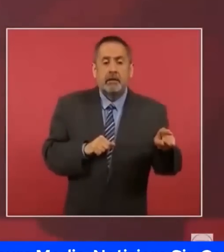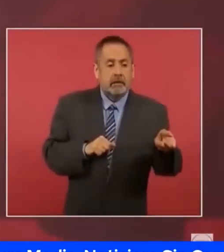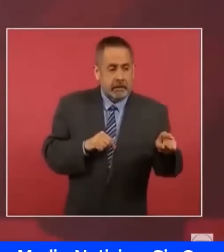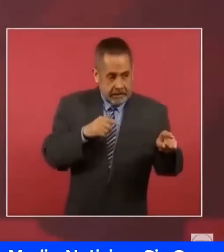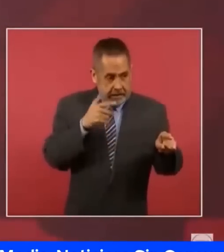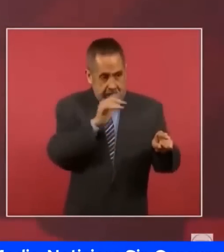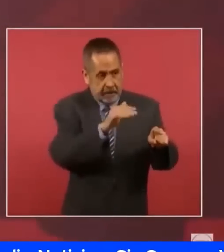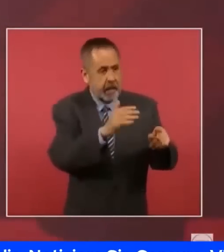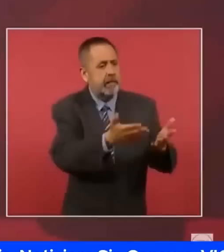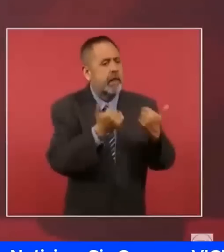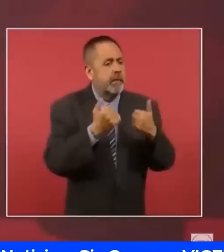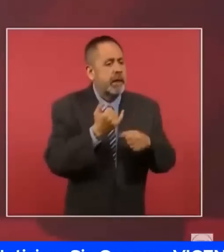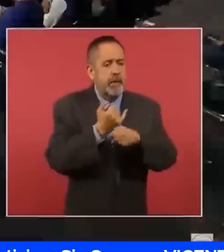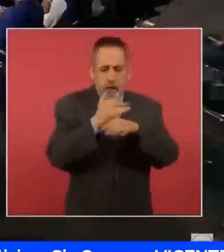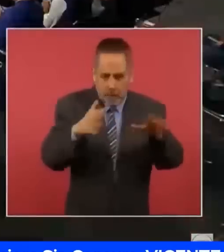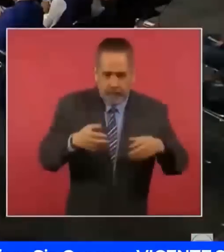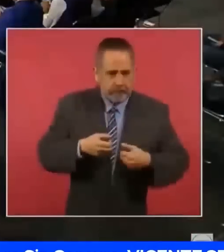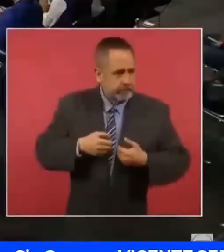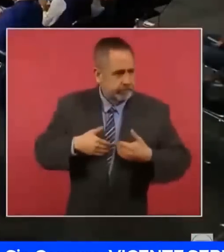que informe